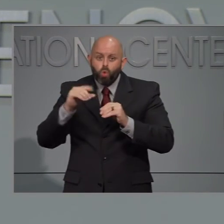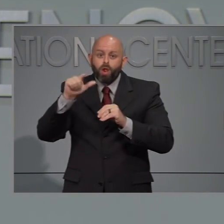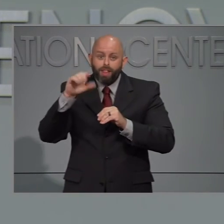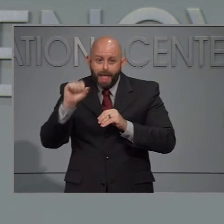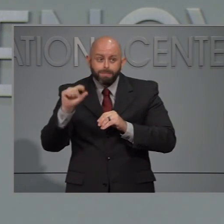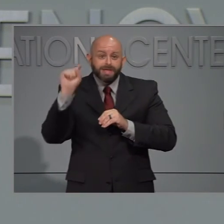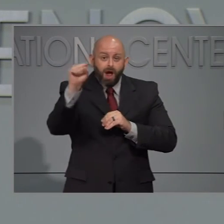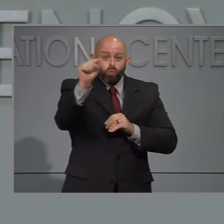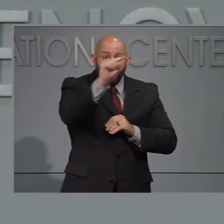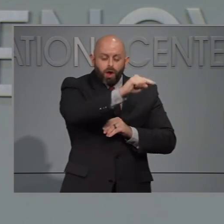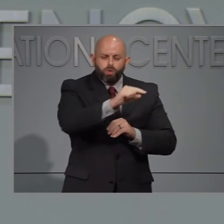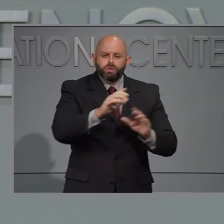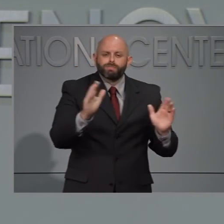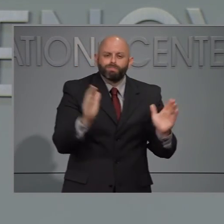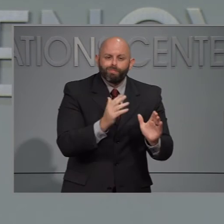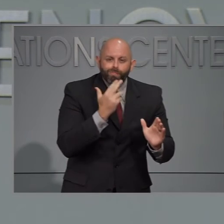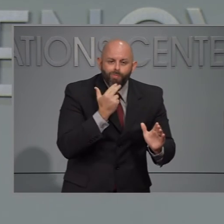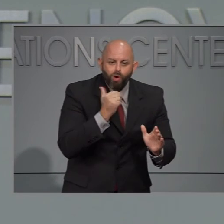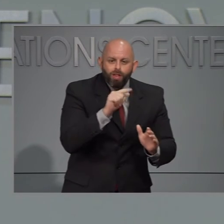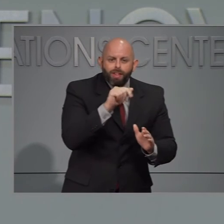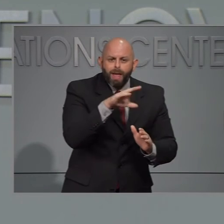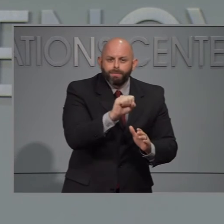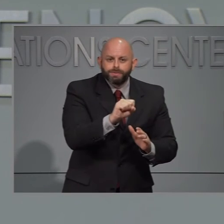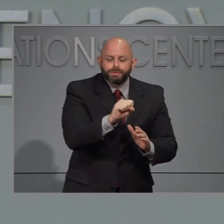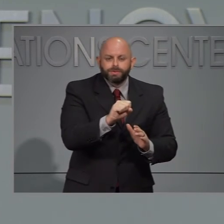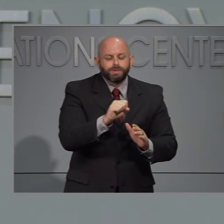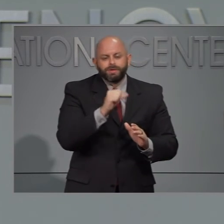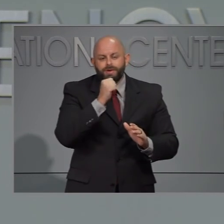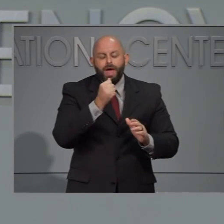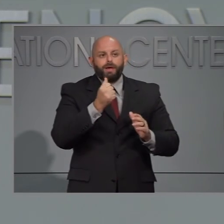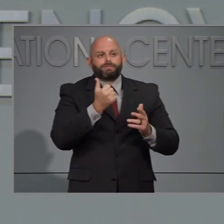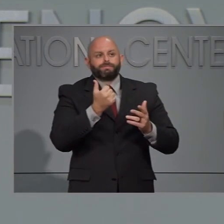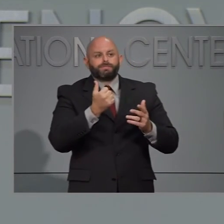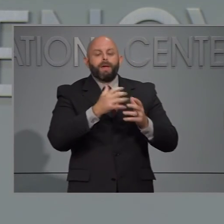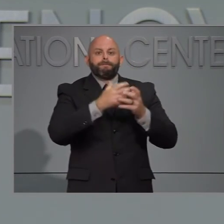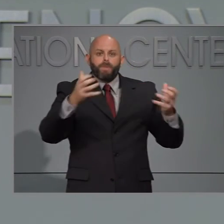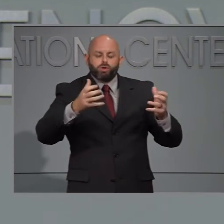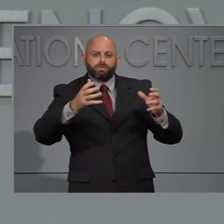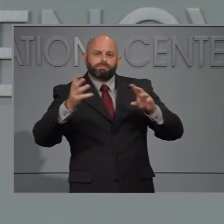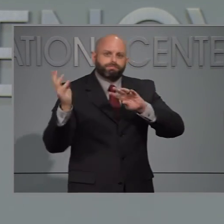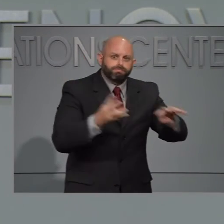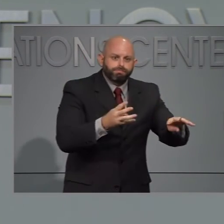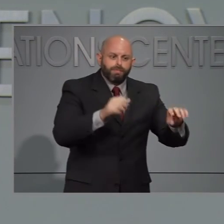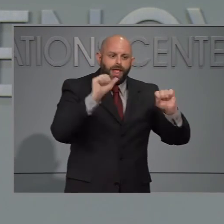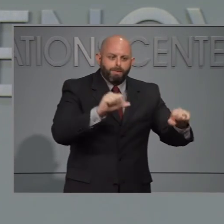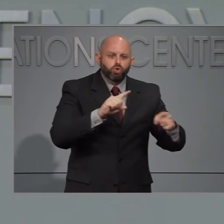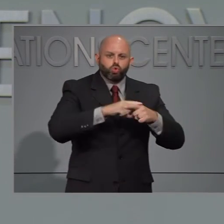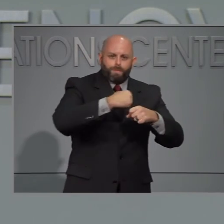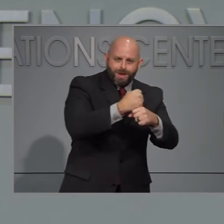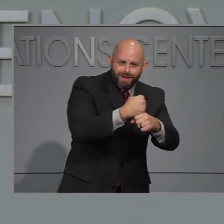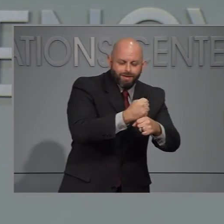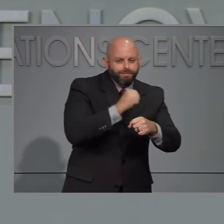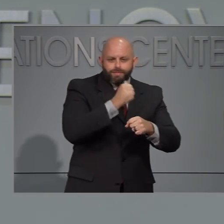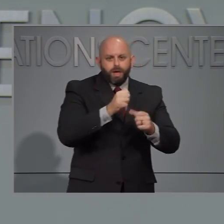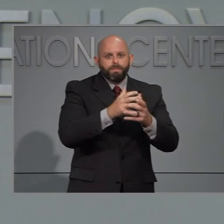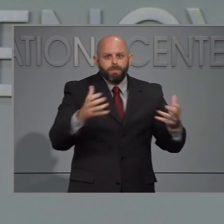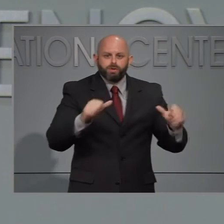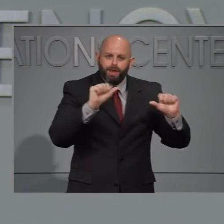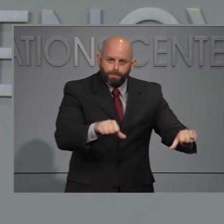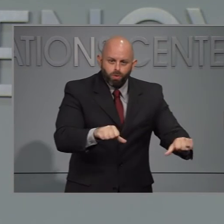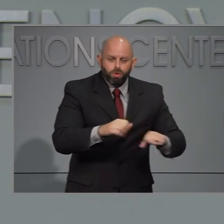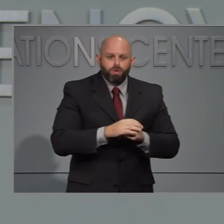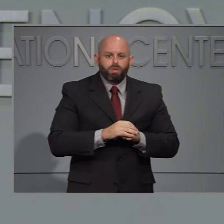que no tienen tanta producción, pero estamos ayudando para emparejar algunas entidades, las que